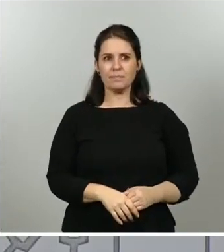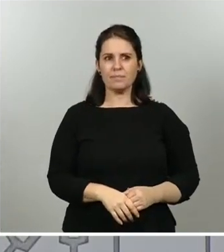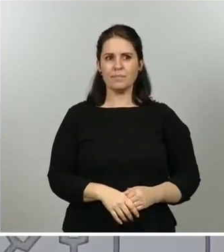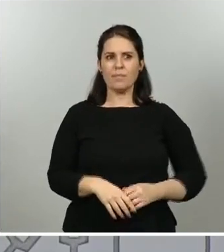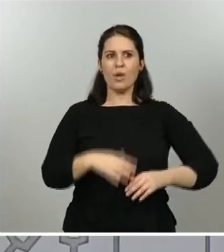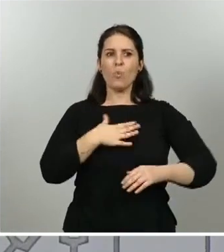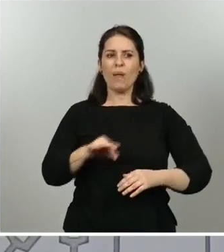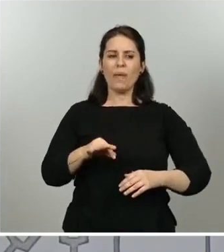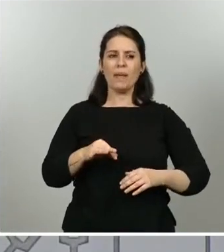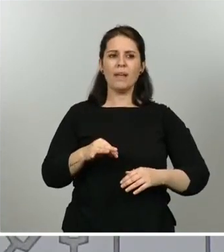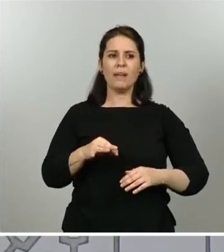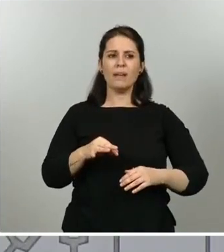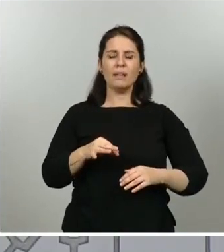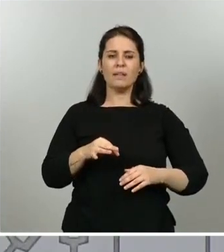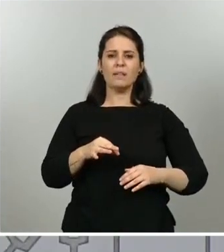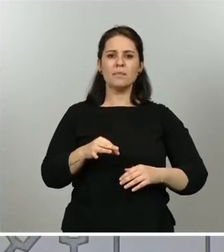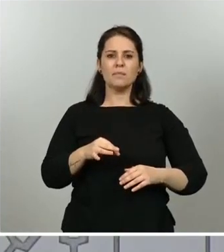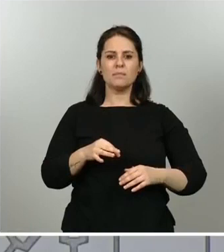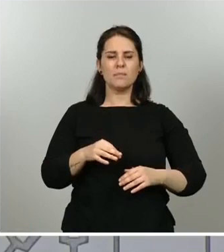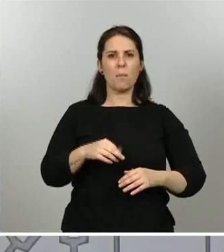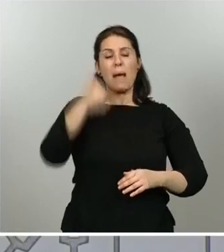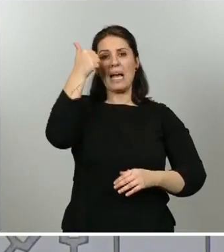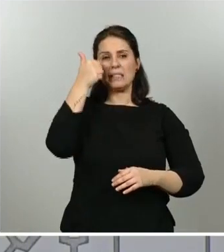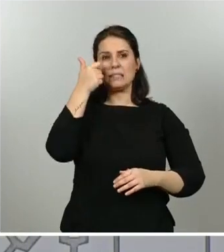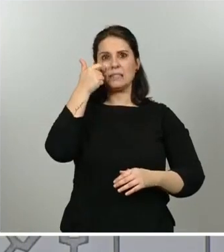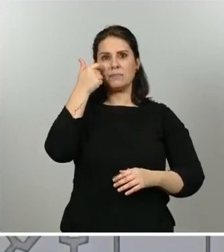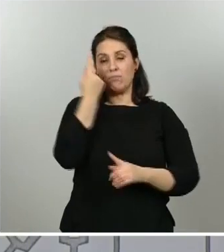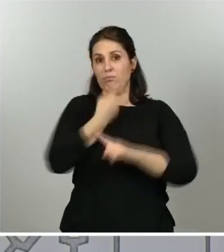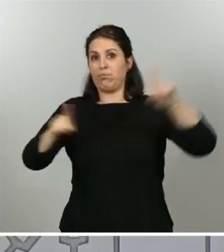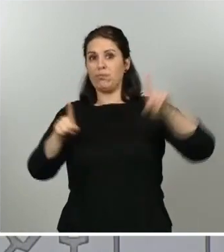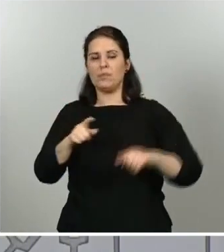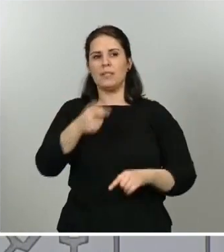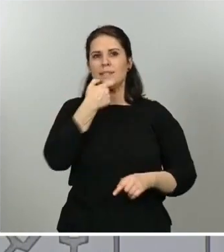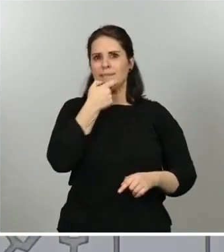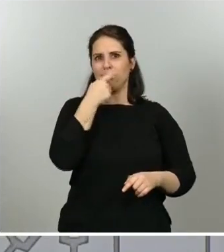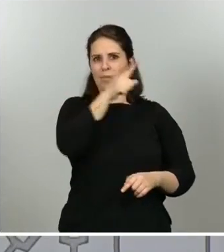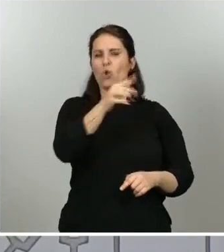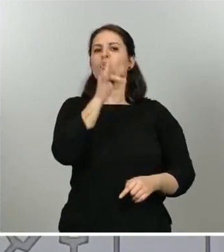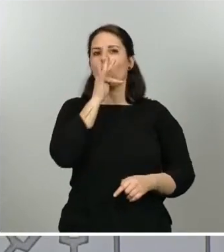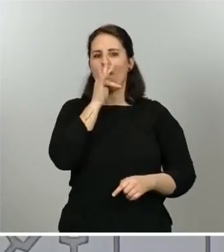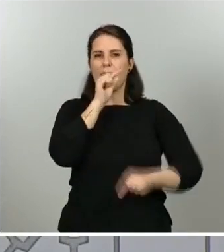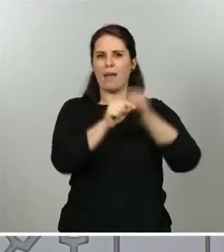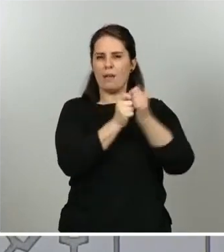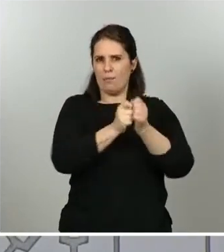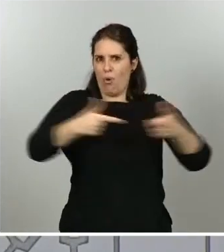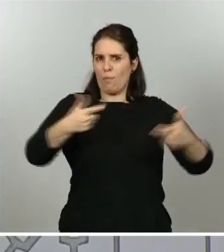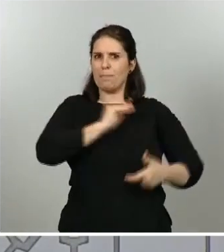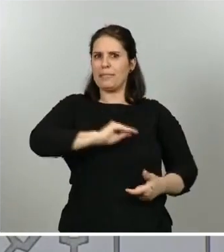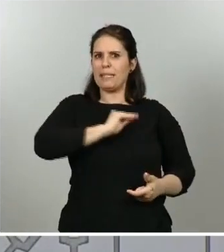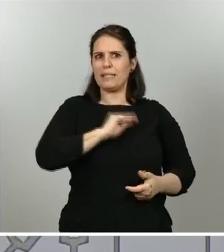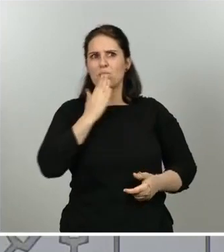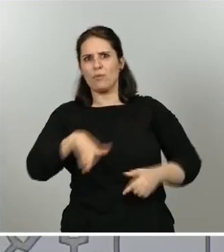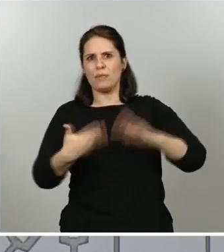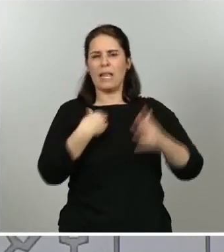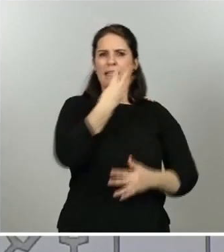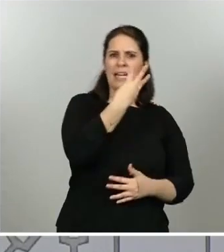pone el Reino Unido, donde todavía se mantienen incrementos relativamente importantes de casos, con entre el 3 y el 4%, lo que ha llevado